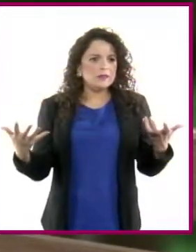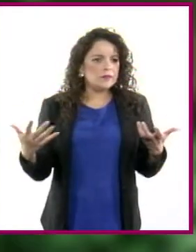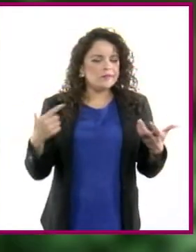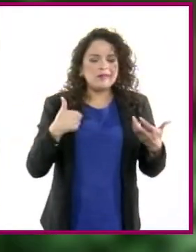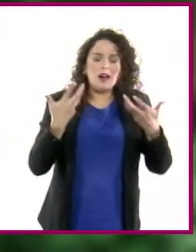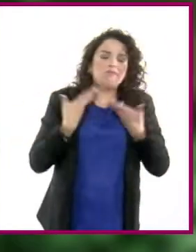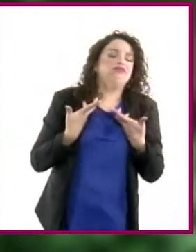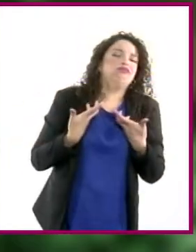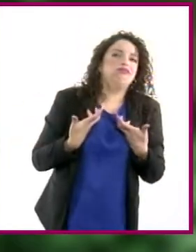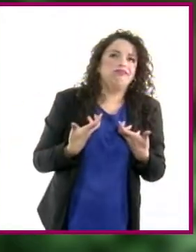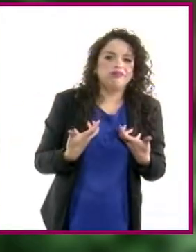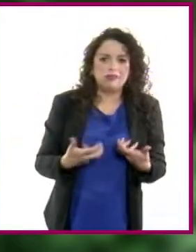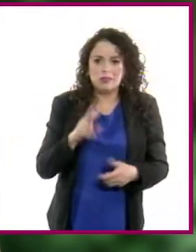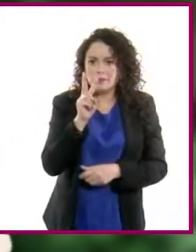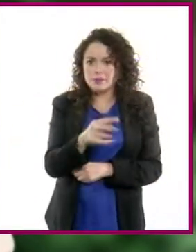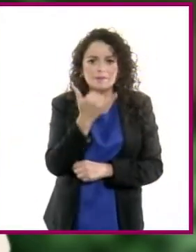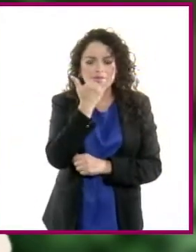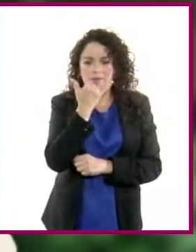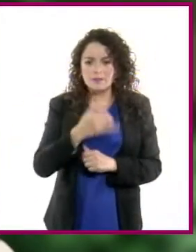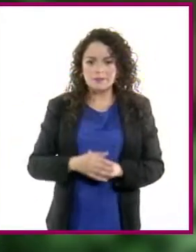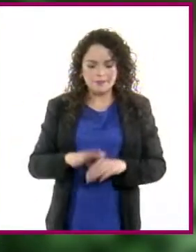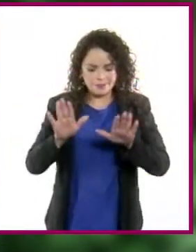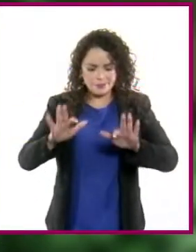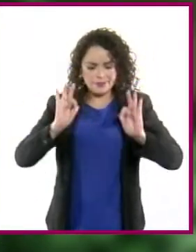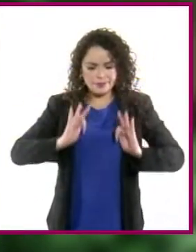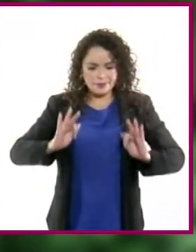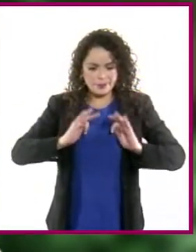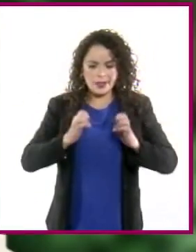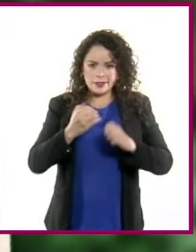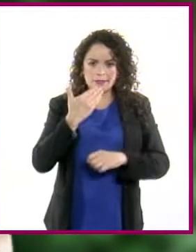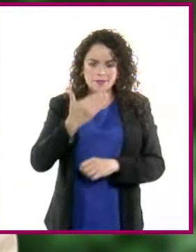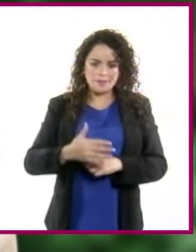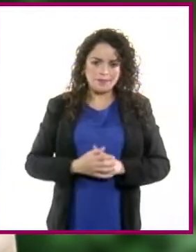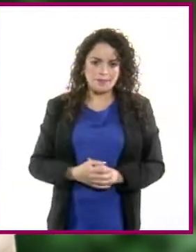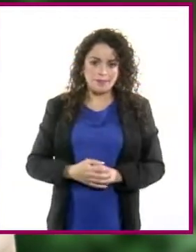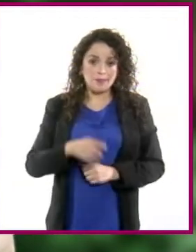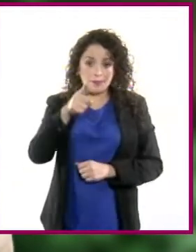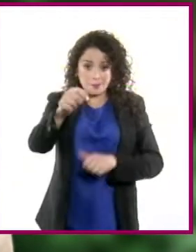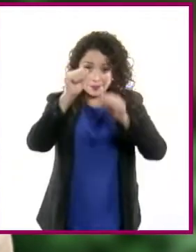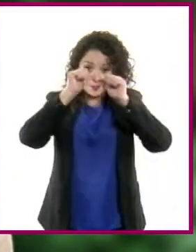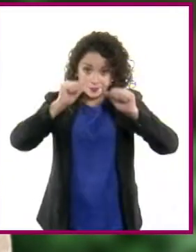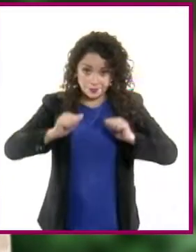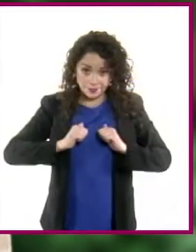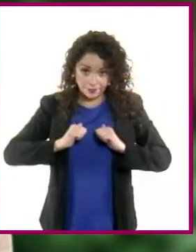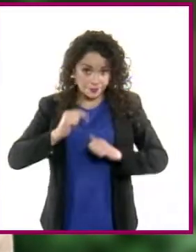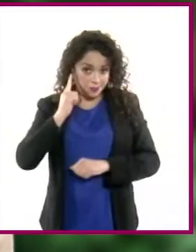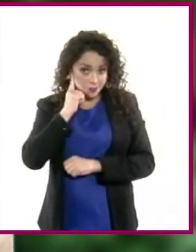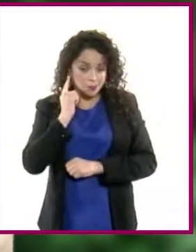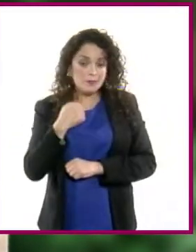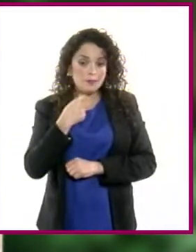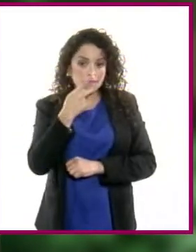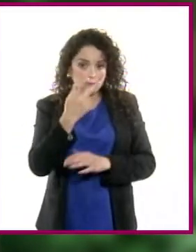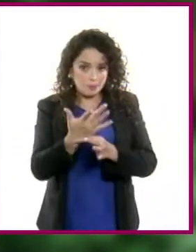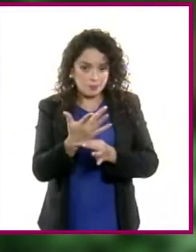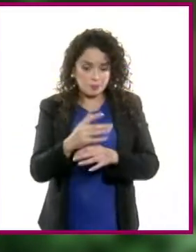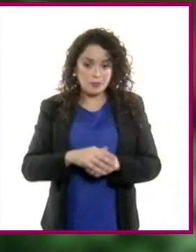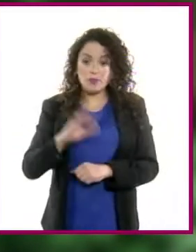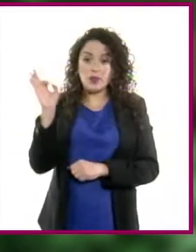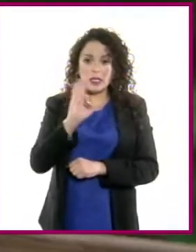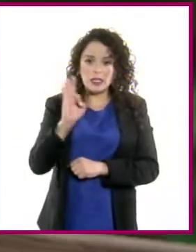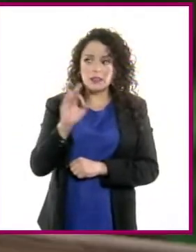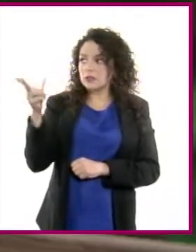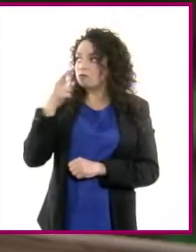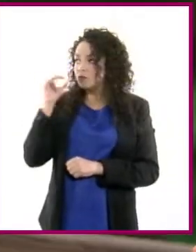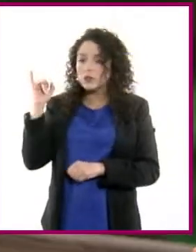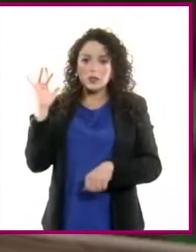onda. Tranquila, está bien. Solo escúchame. Imagínate que el tipo sí te hubiera tocado,